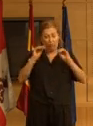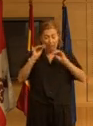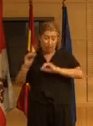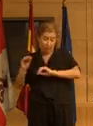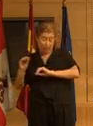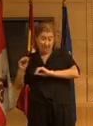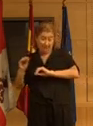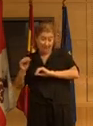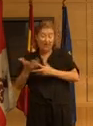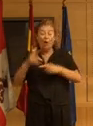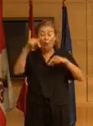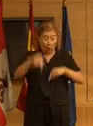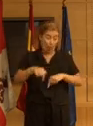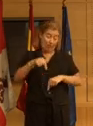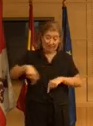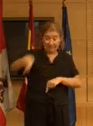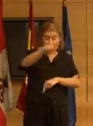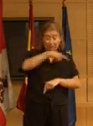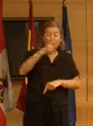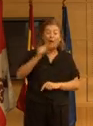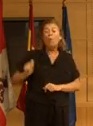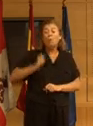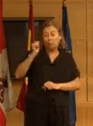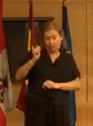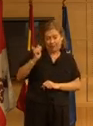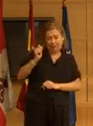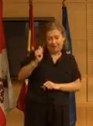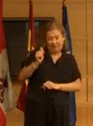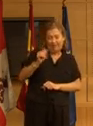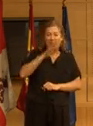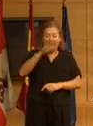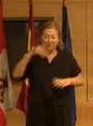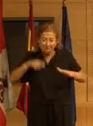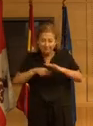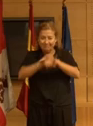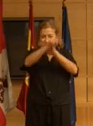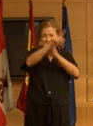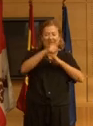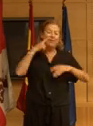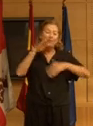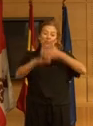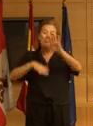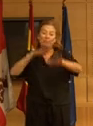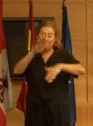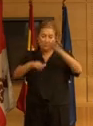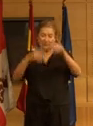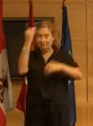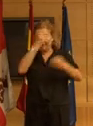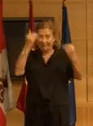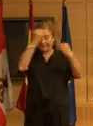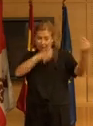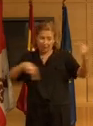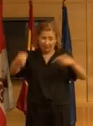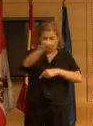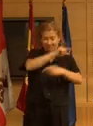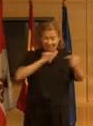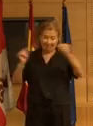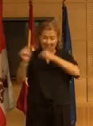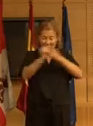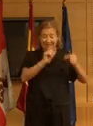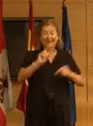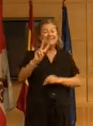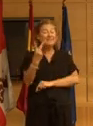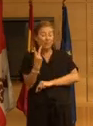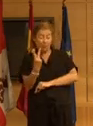Hoy, aquí tenemos una oportunidad de avanzar en ese proceso de reflexión. En